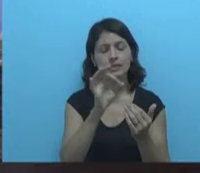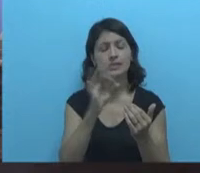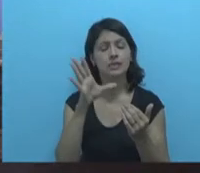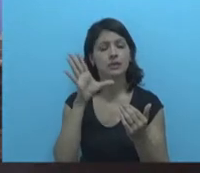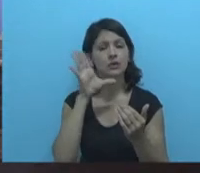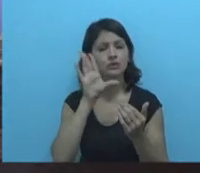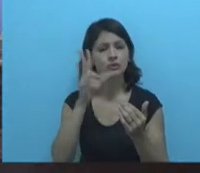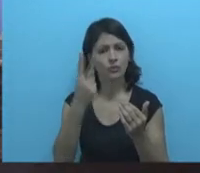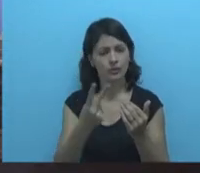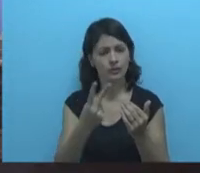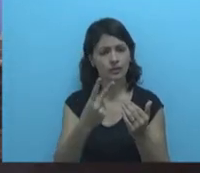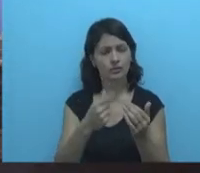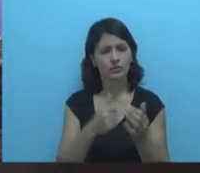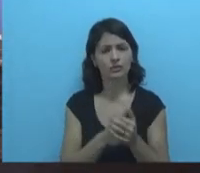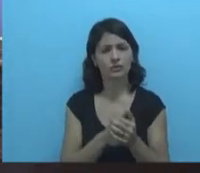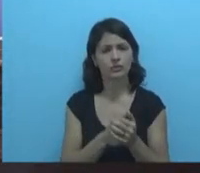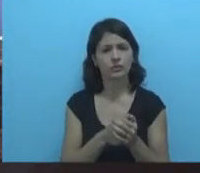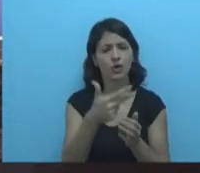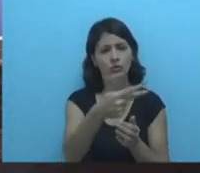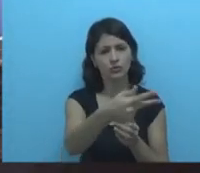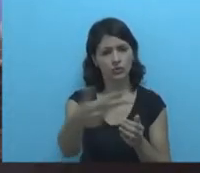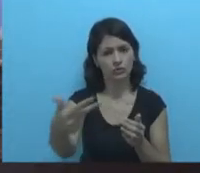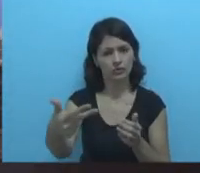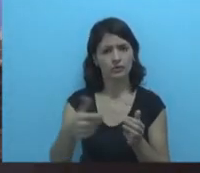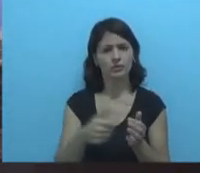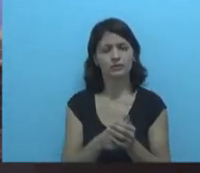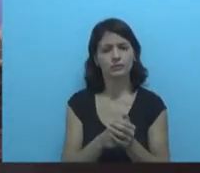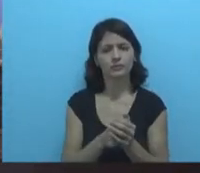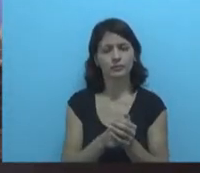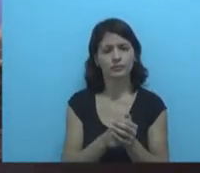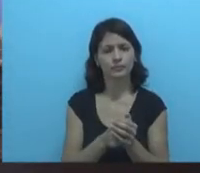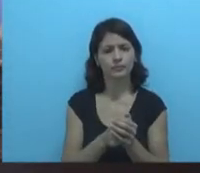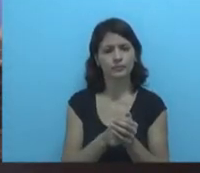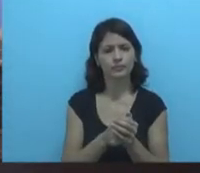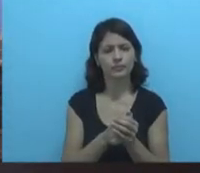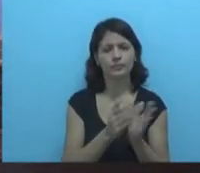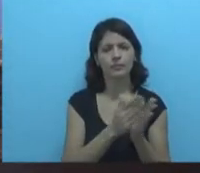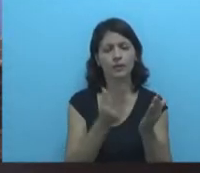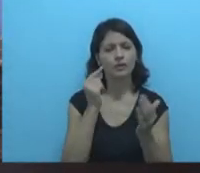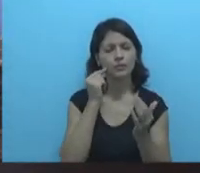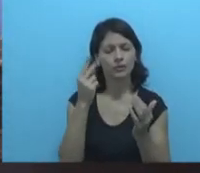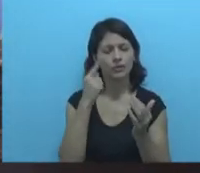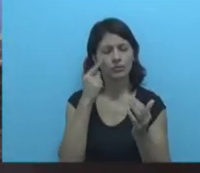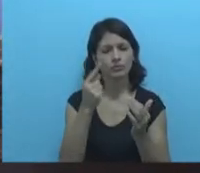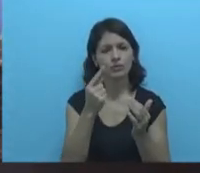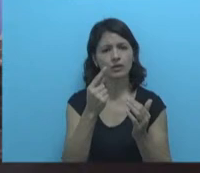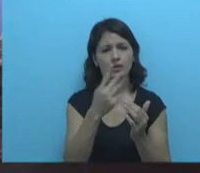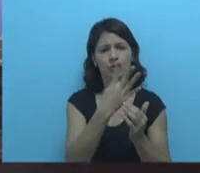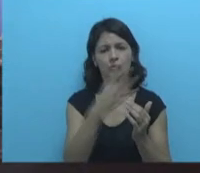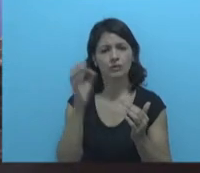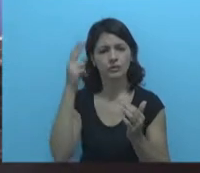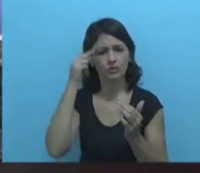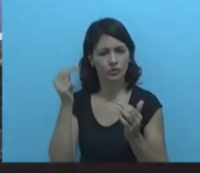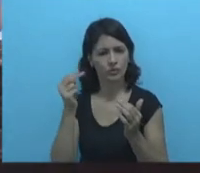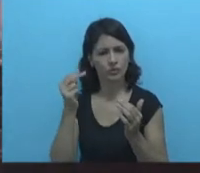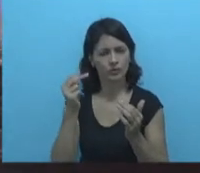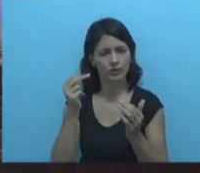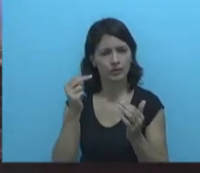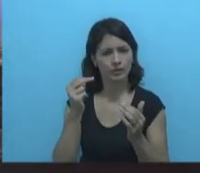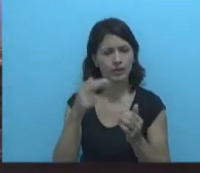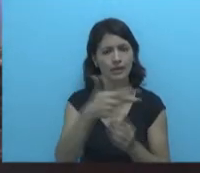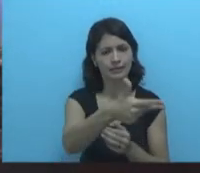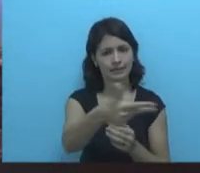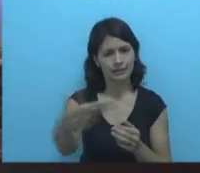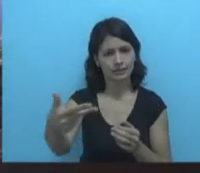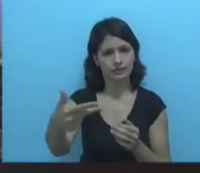42.052, diputado Gione, preferencia para dos sesiones. Expediente 42.409, diputado Gione, preferencia para